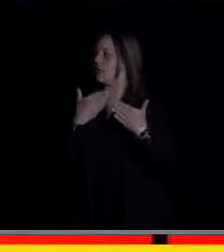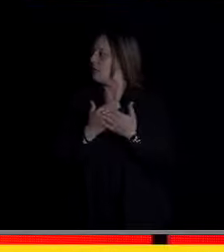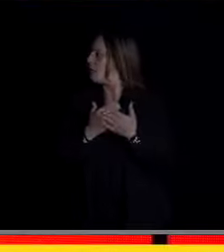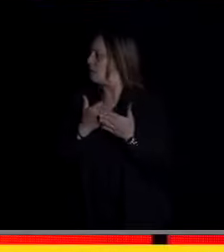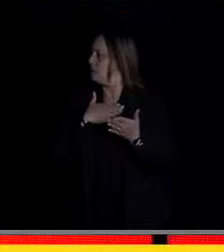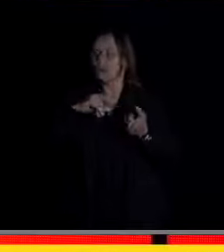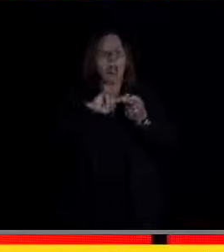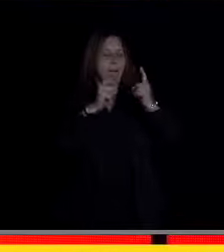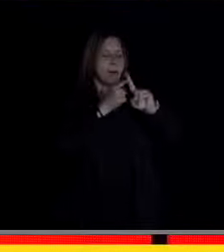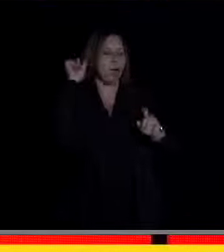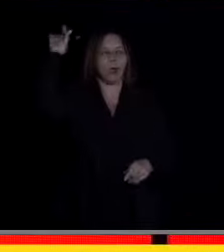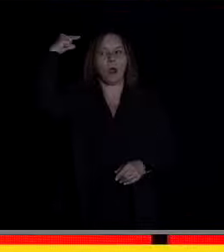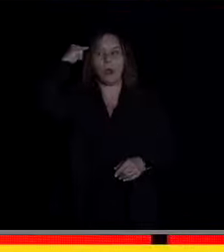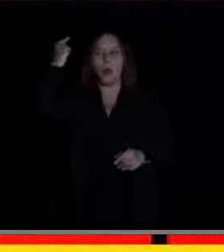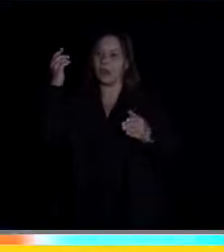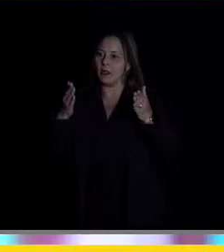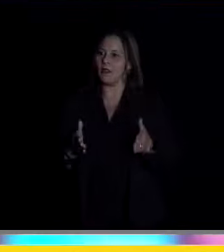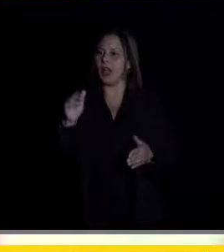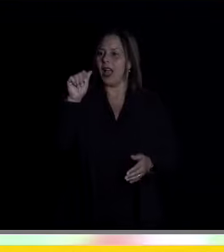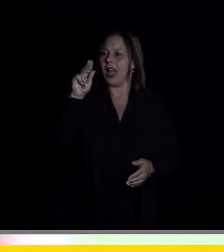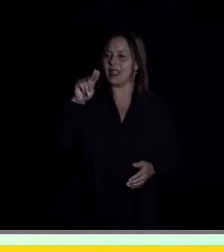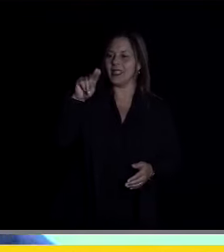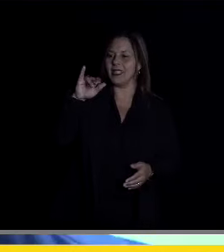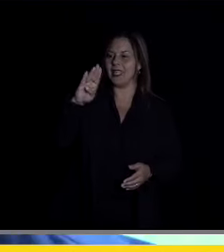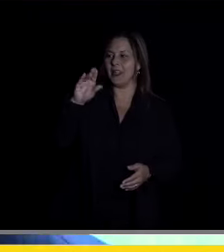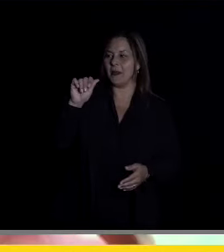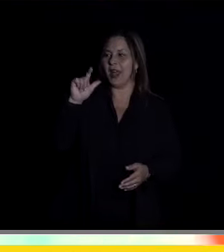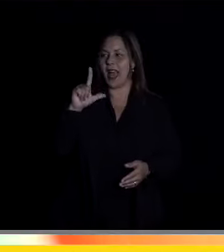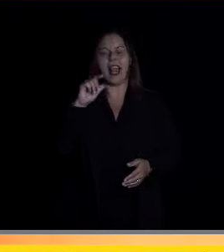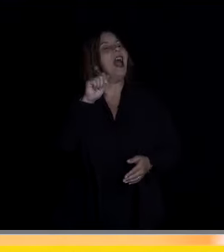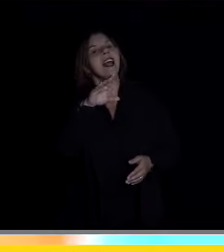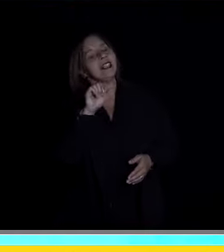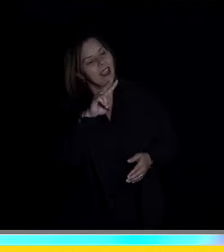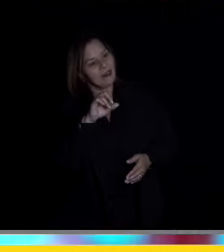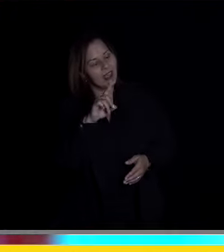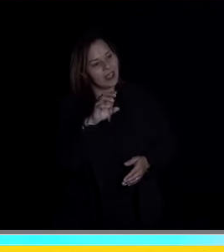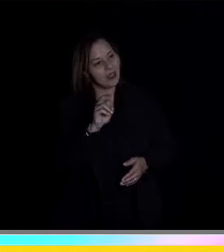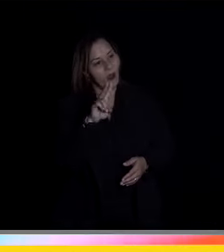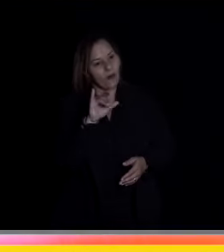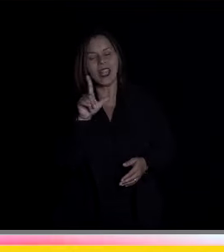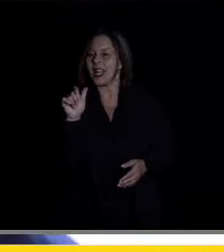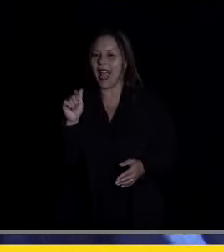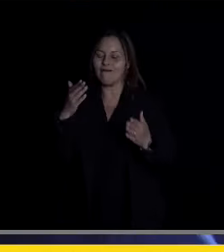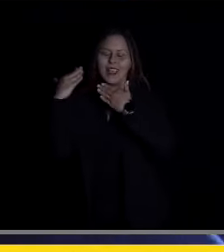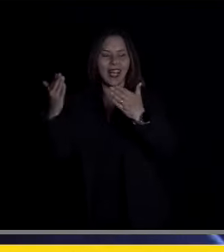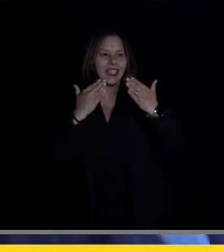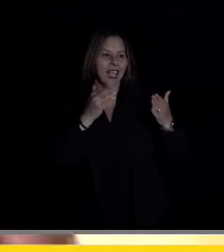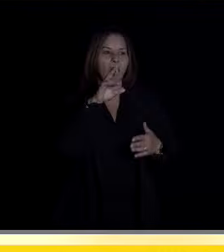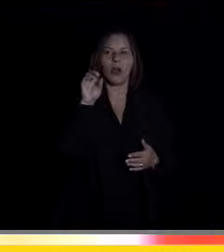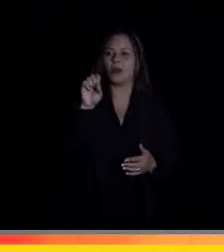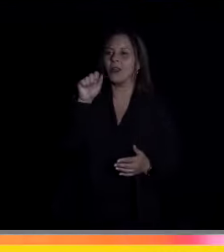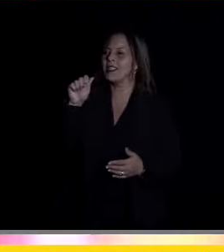Mi amigo exgobernador Aníbal Acevedo Vila, qué bueno tenerle aquí, bienvenido, gracias, gracias. Rosamar